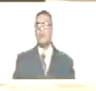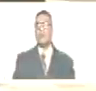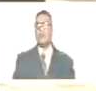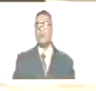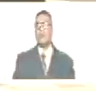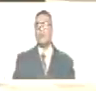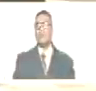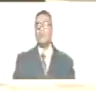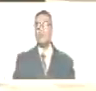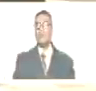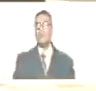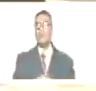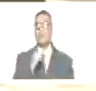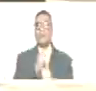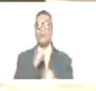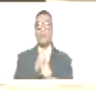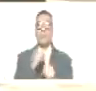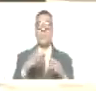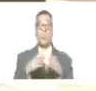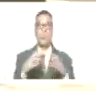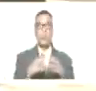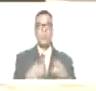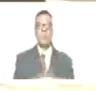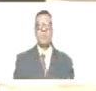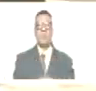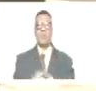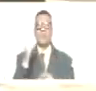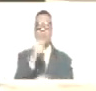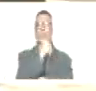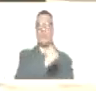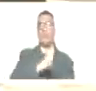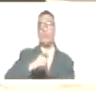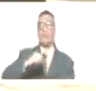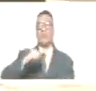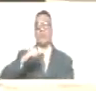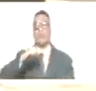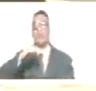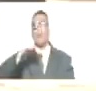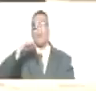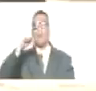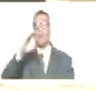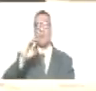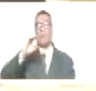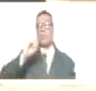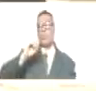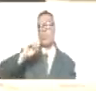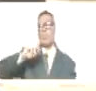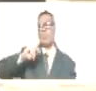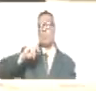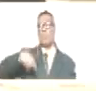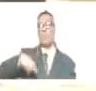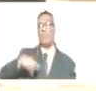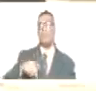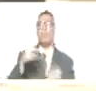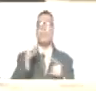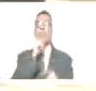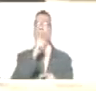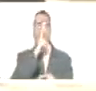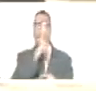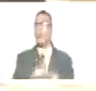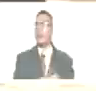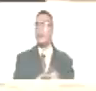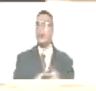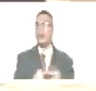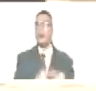que trabajó en el equipo del asesino Carlos Andrés Pérez, estaba hablando con el que llaman el parásito de